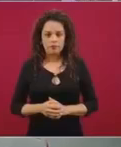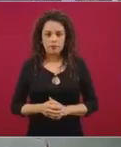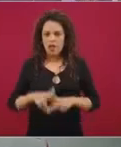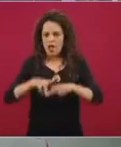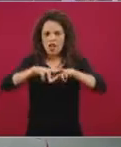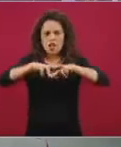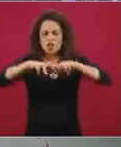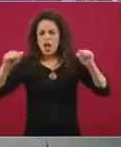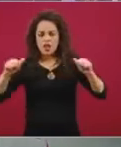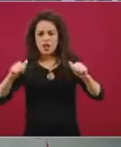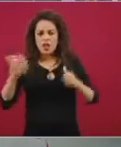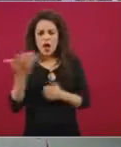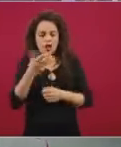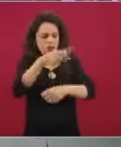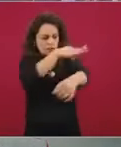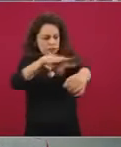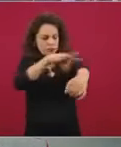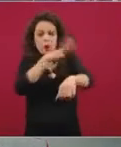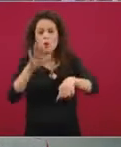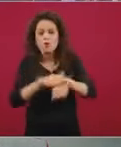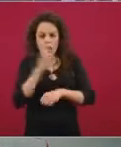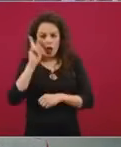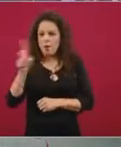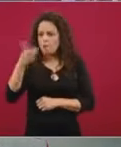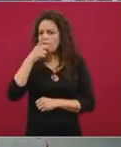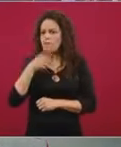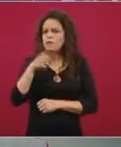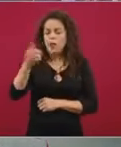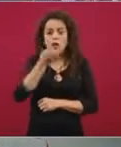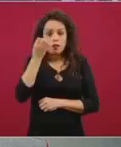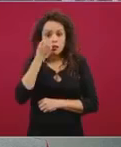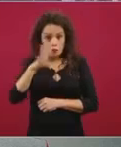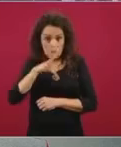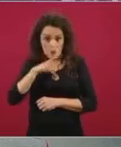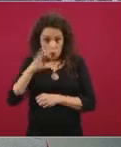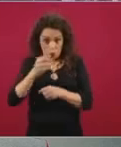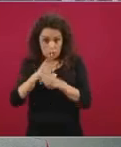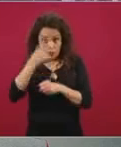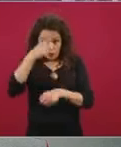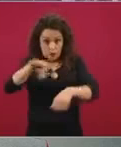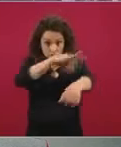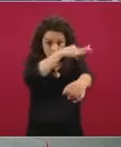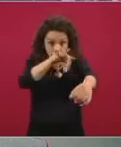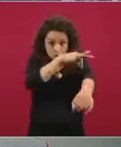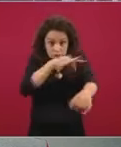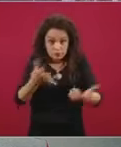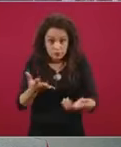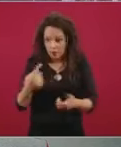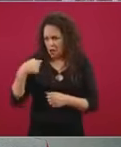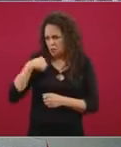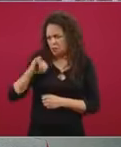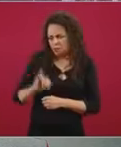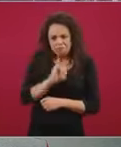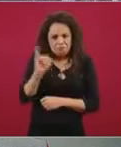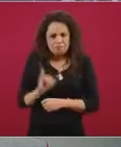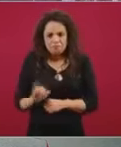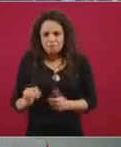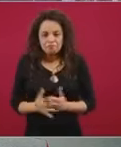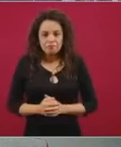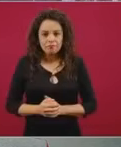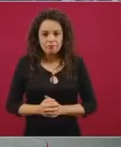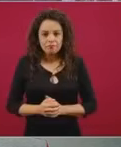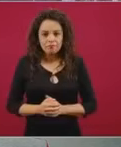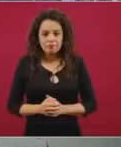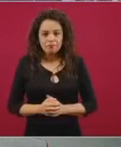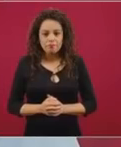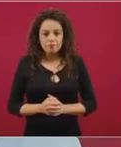presentes en la escuela nos dieron como una de las opciones tocar violín. A mí, nunca. Y a lo mejor alguien hubiera tocado